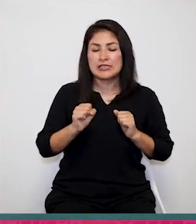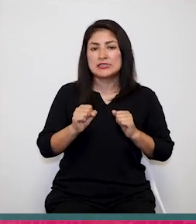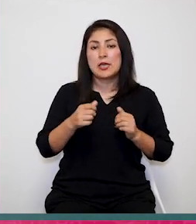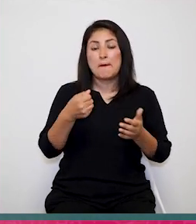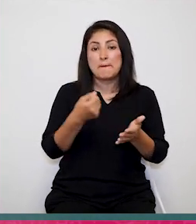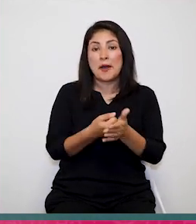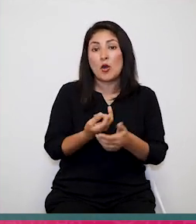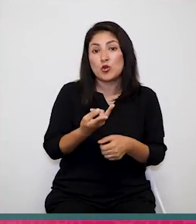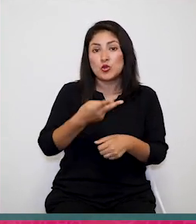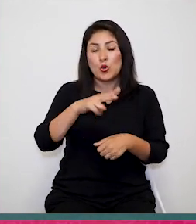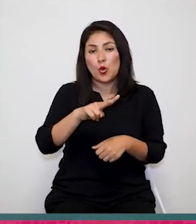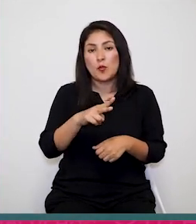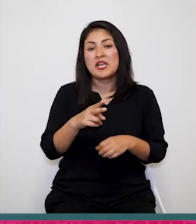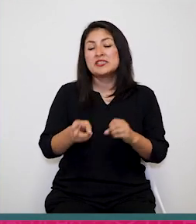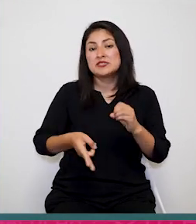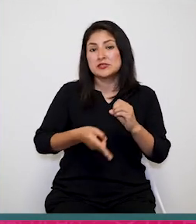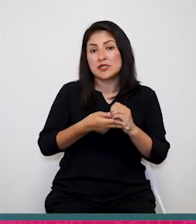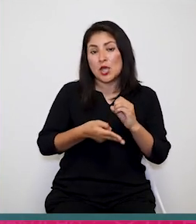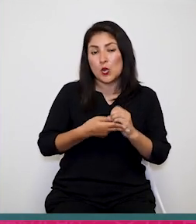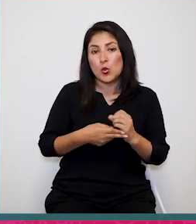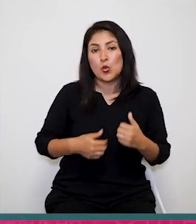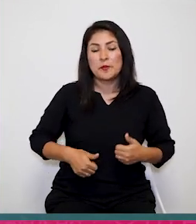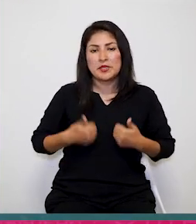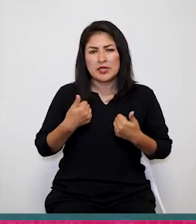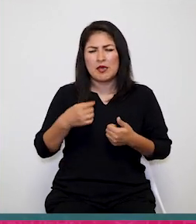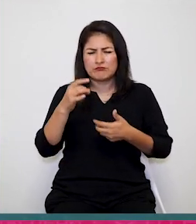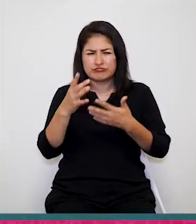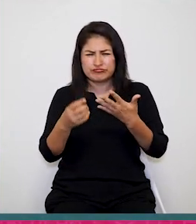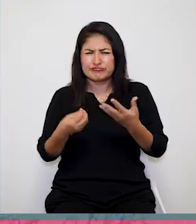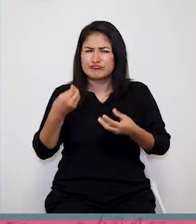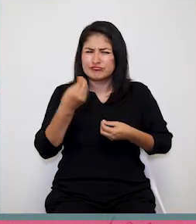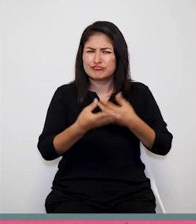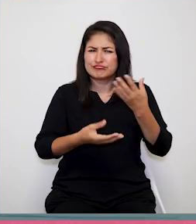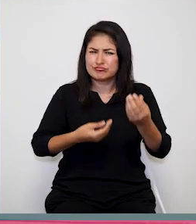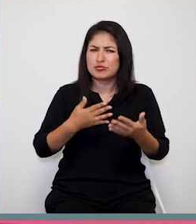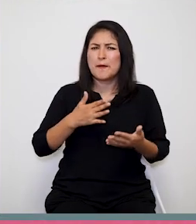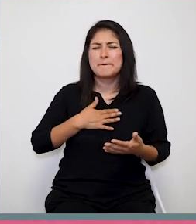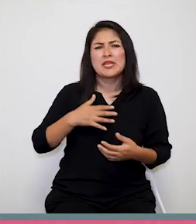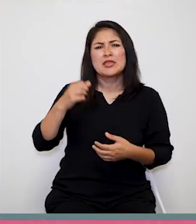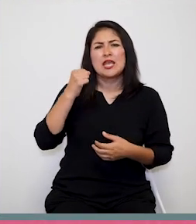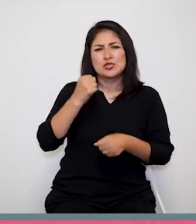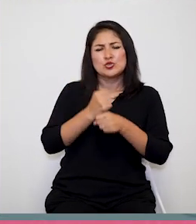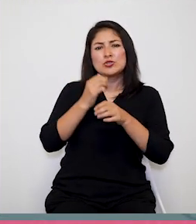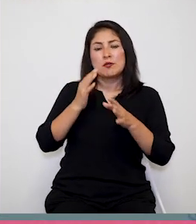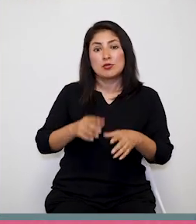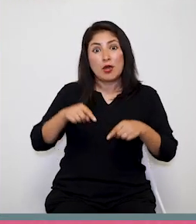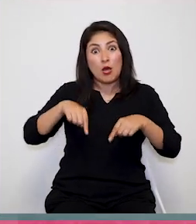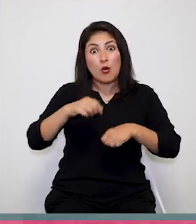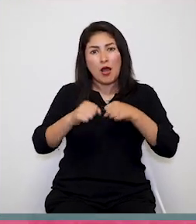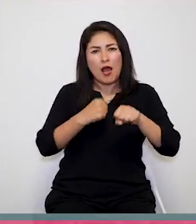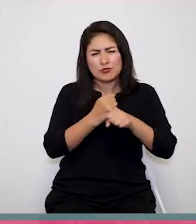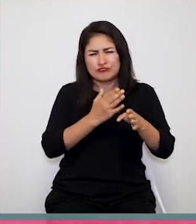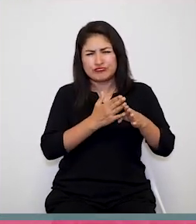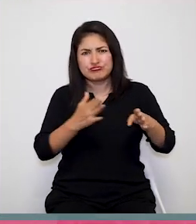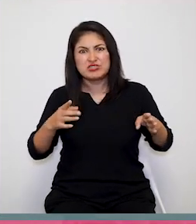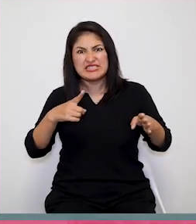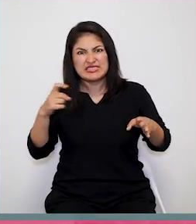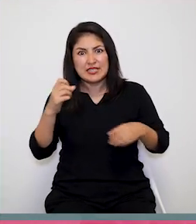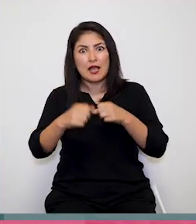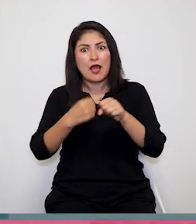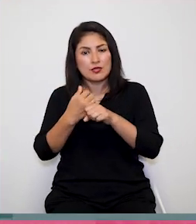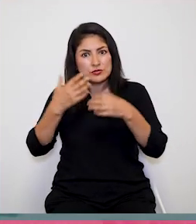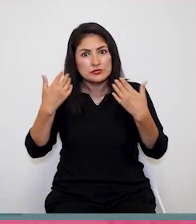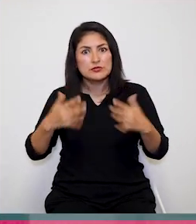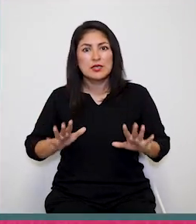CTS, gratificaciones, seguro de vida, utilidades, entre otros derechos. Este año se cumplen 100 años